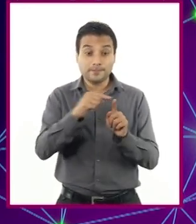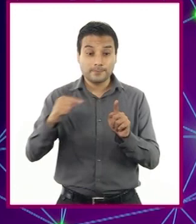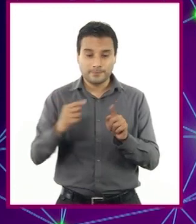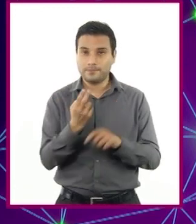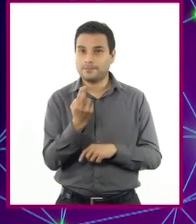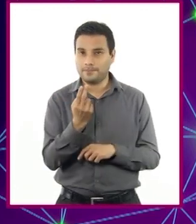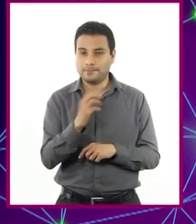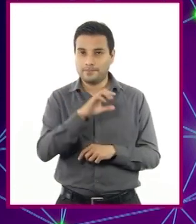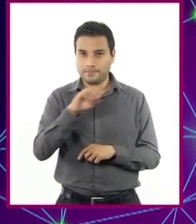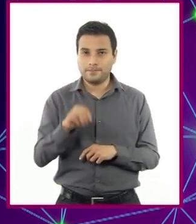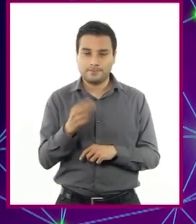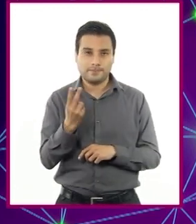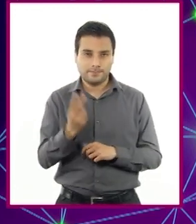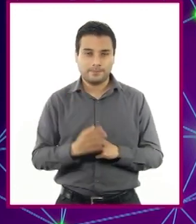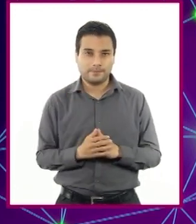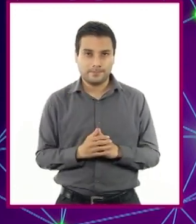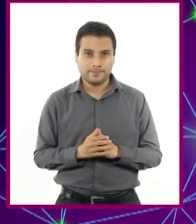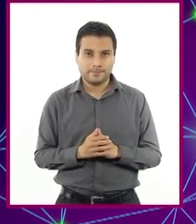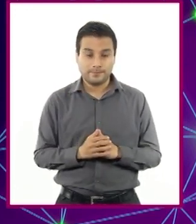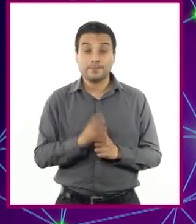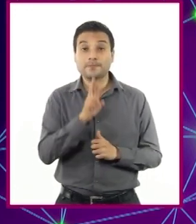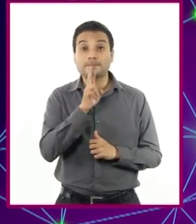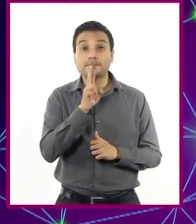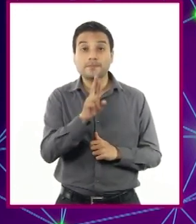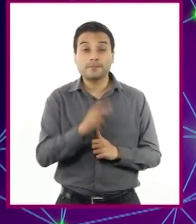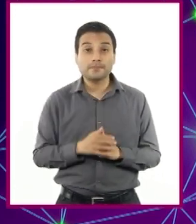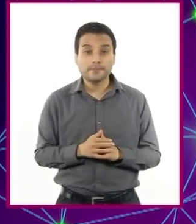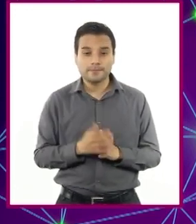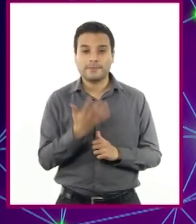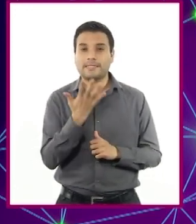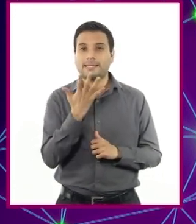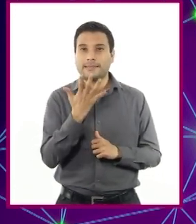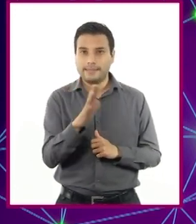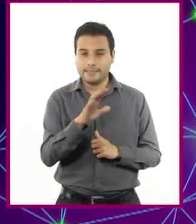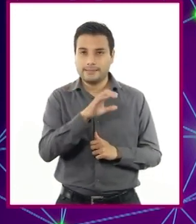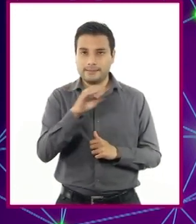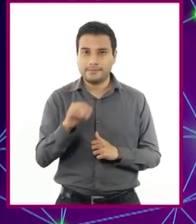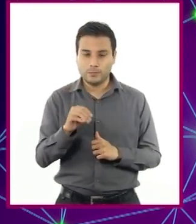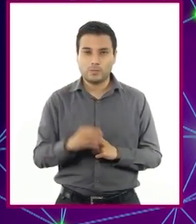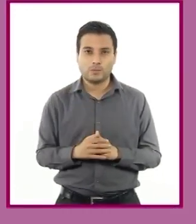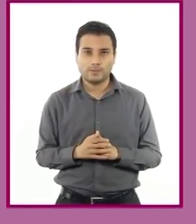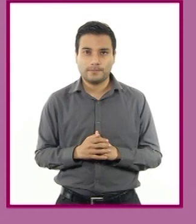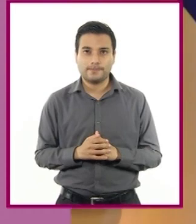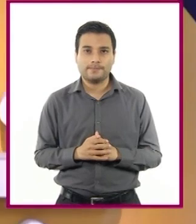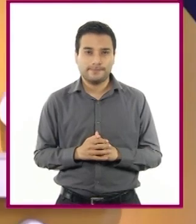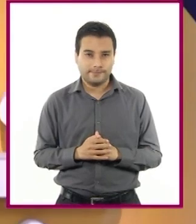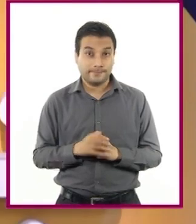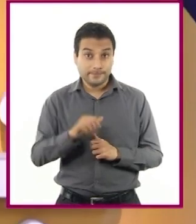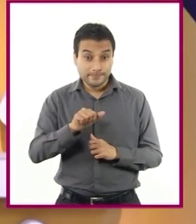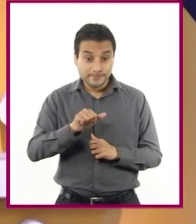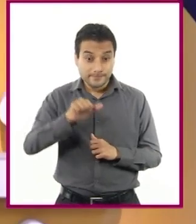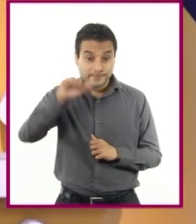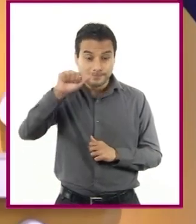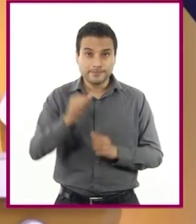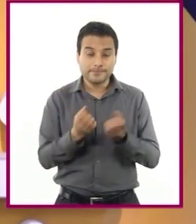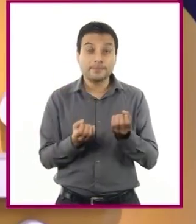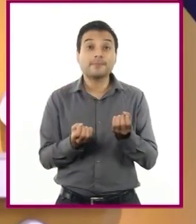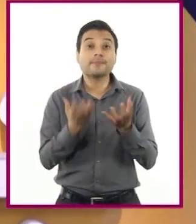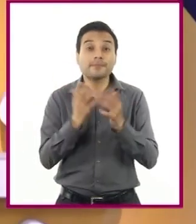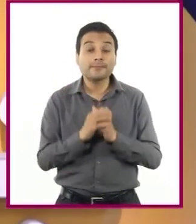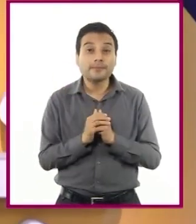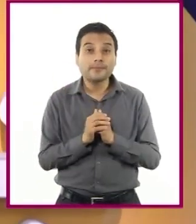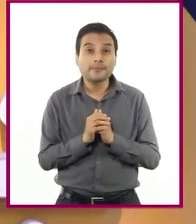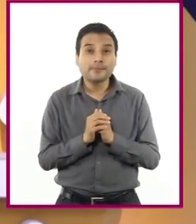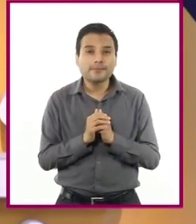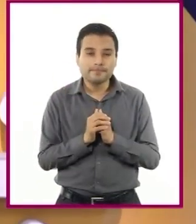25 centímetros cuadrados, lo que resulta 10 centímetros. La altura que debe tener el molde para que